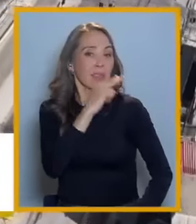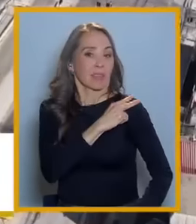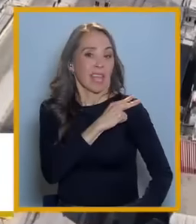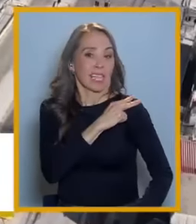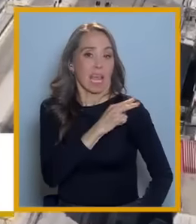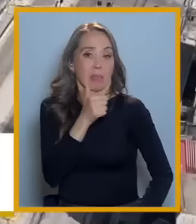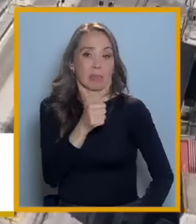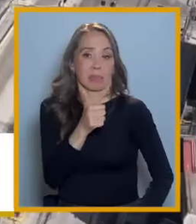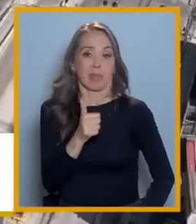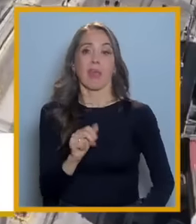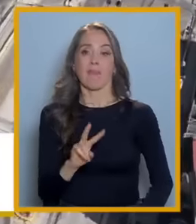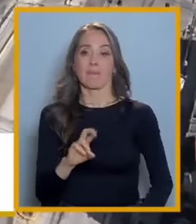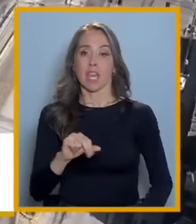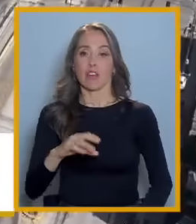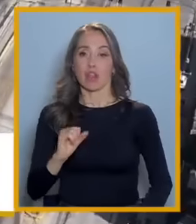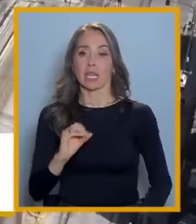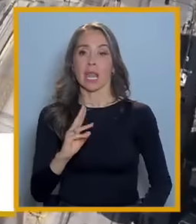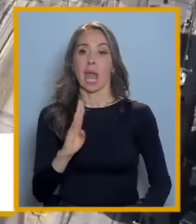Parra Poli.